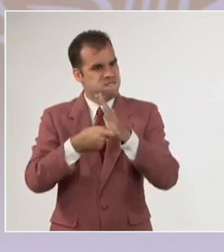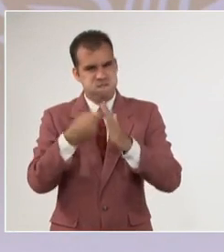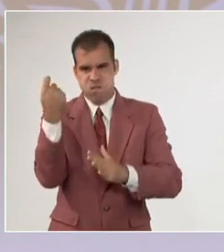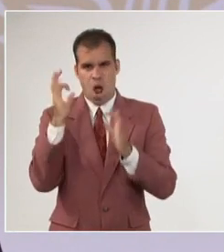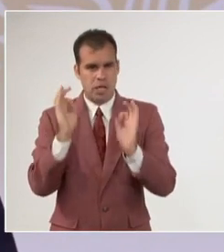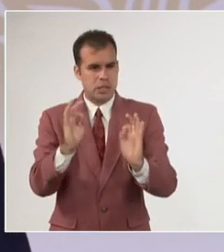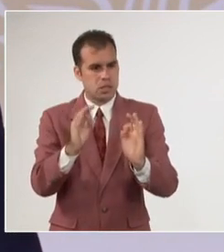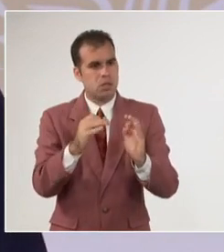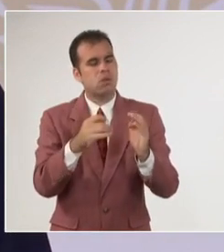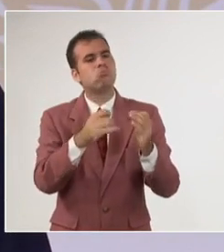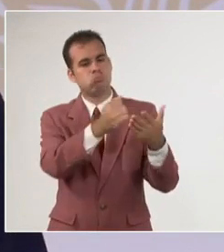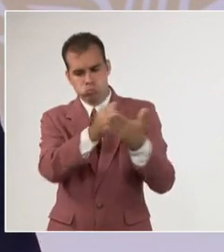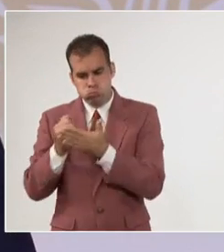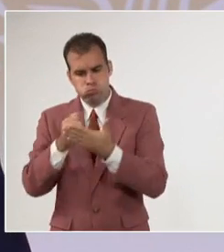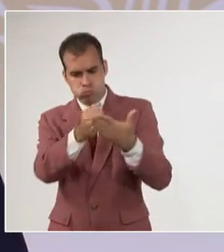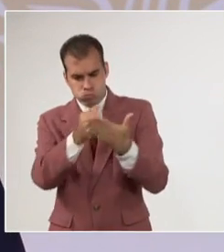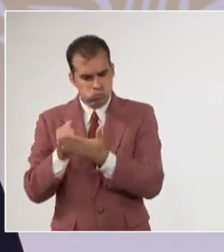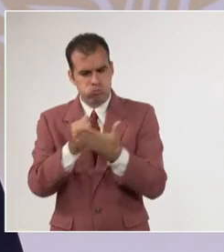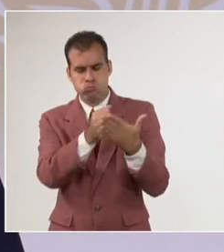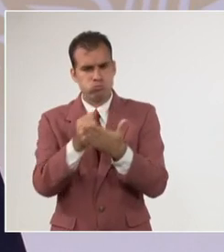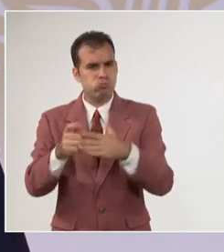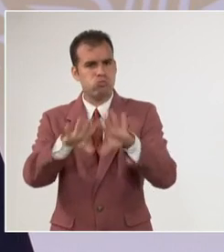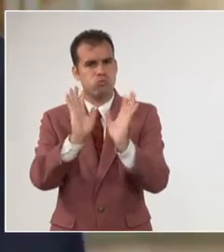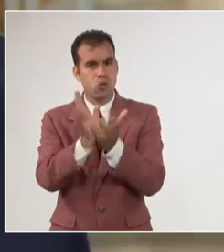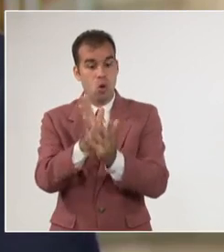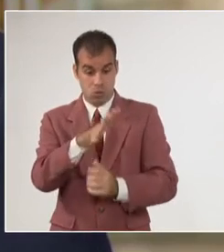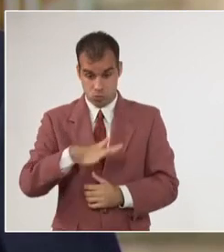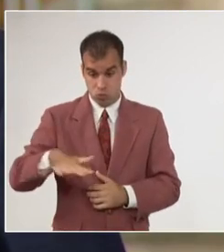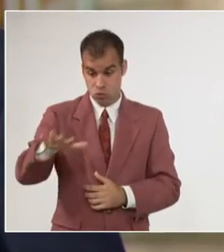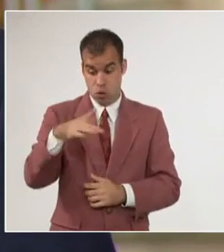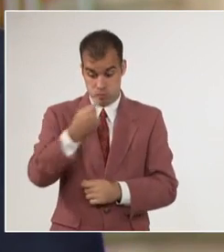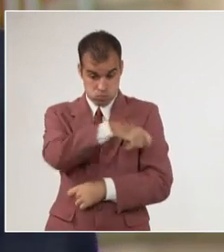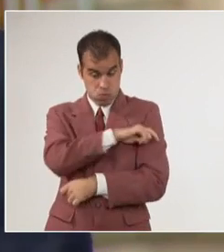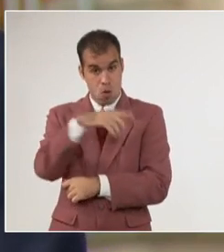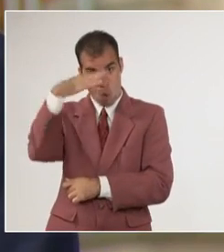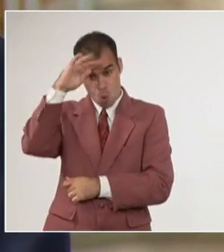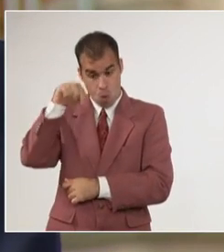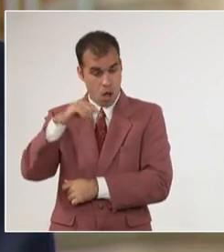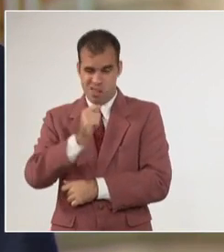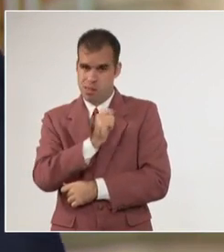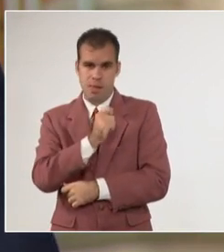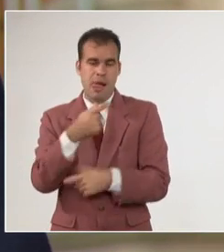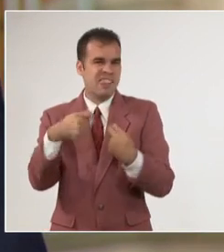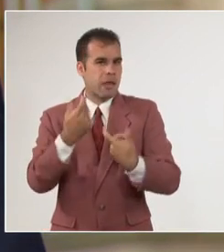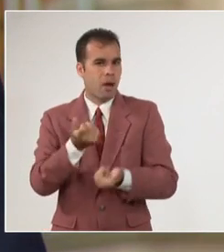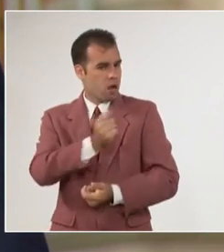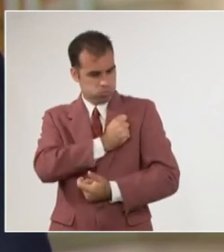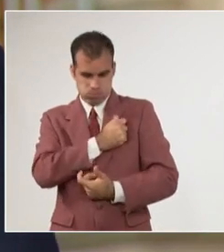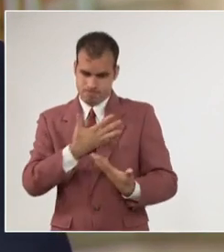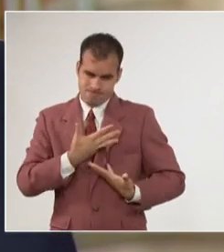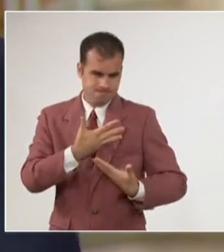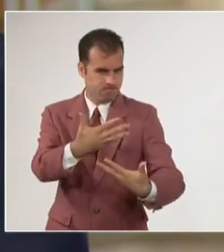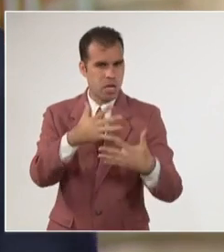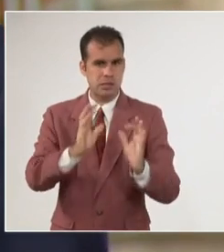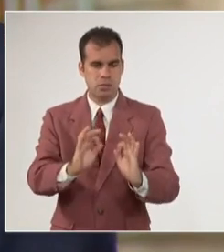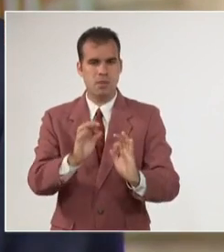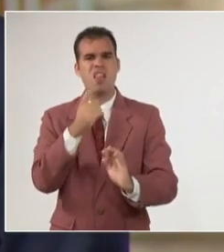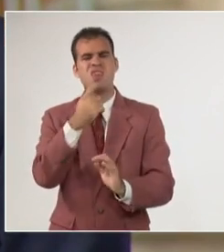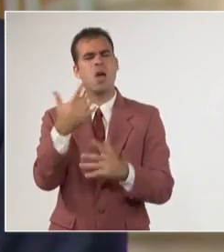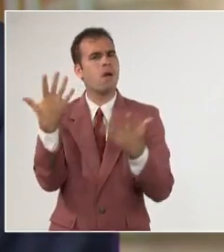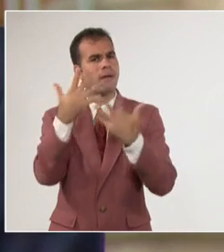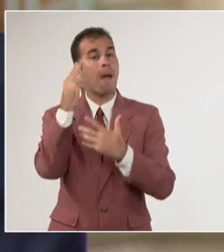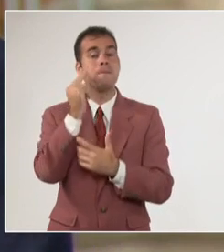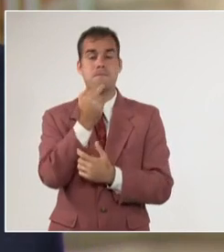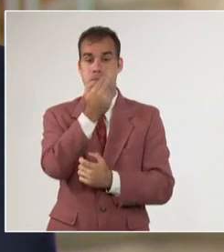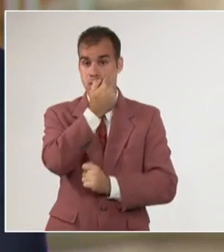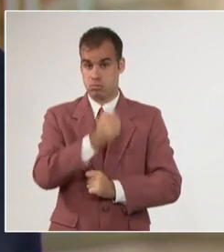en esta tierra que todos los cubanos debemos amar como la nuestra. Lo dijo el apóstol cubano, quien además dibujó